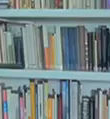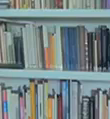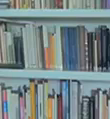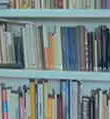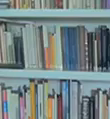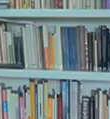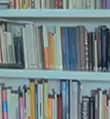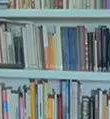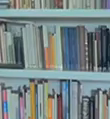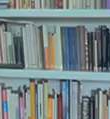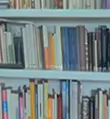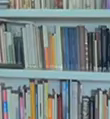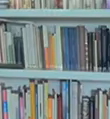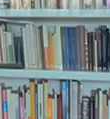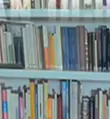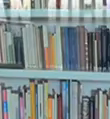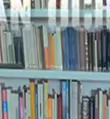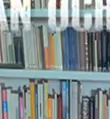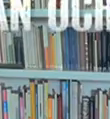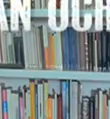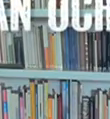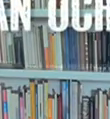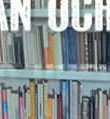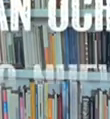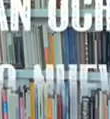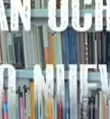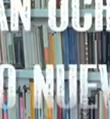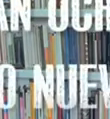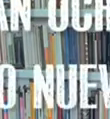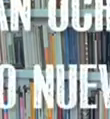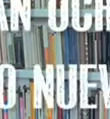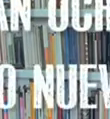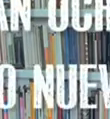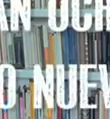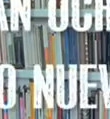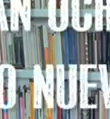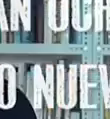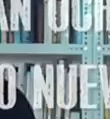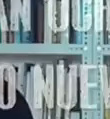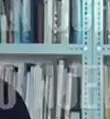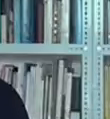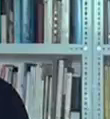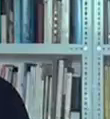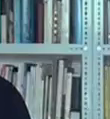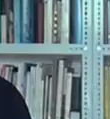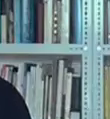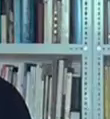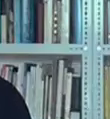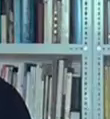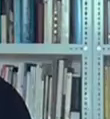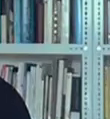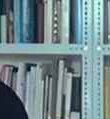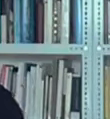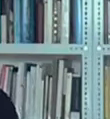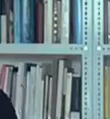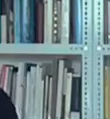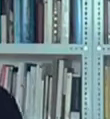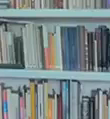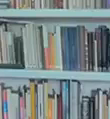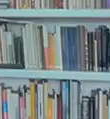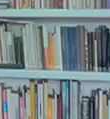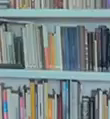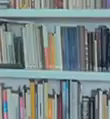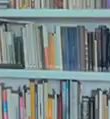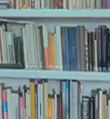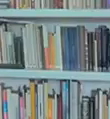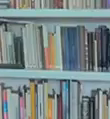cada 10 personas infectadas morían 8 o 9. Esta peste afectó a los